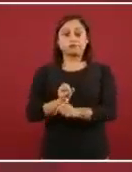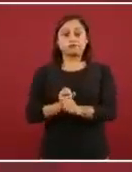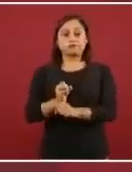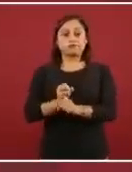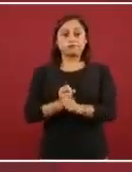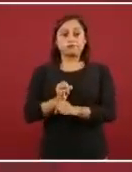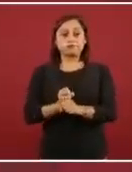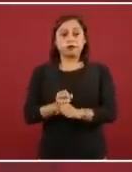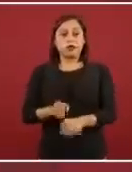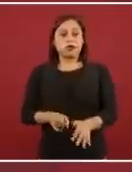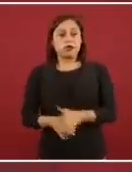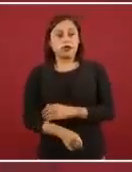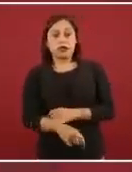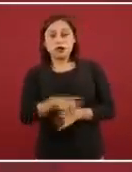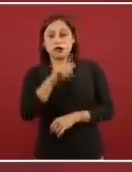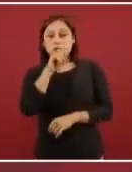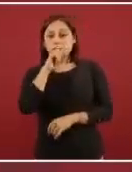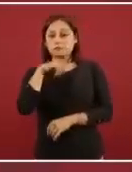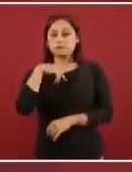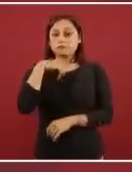las órdenes de aprehensión